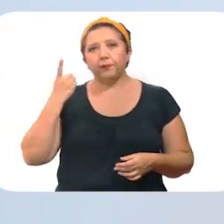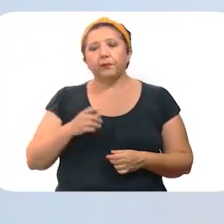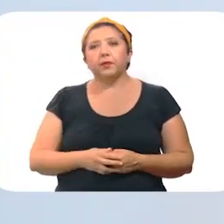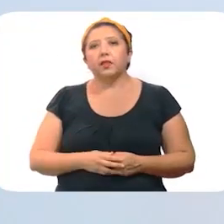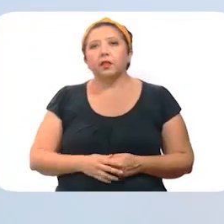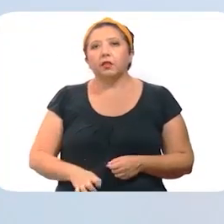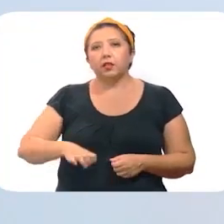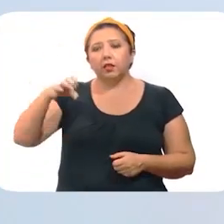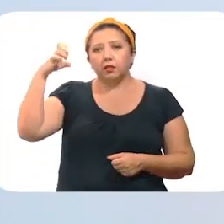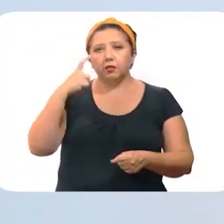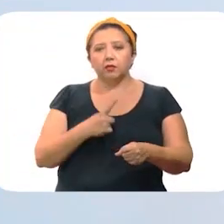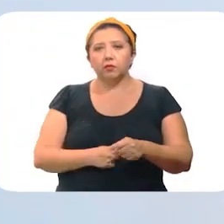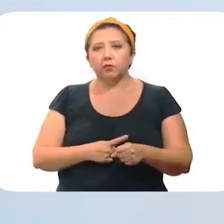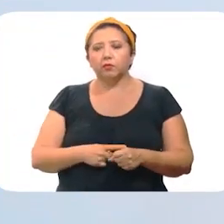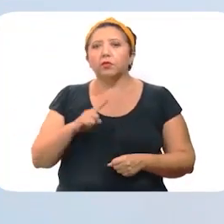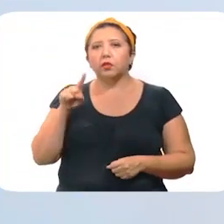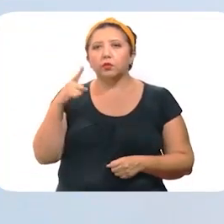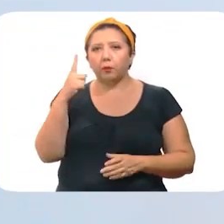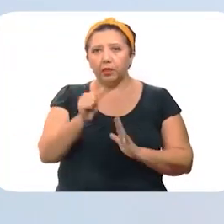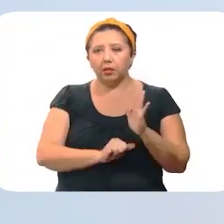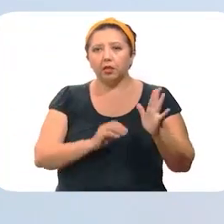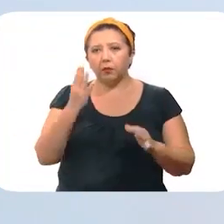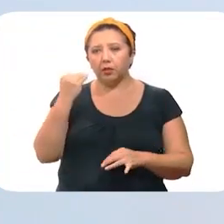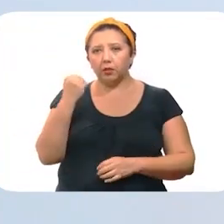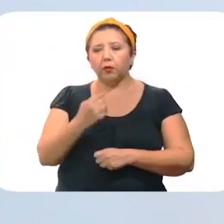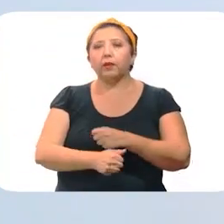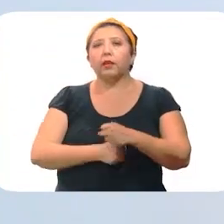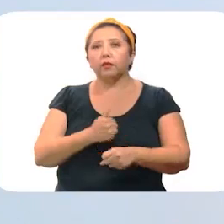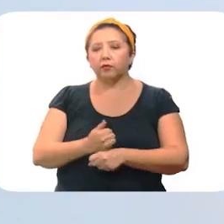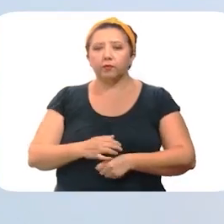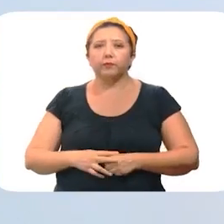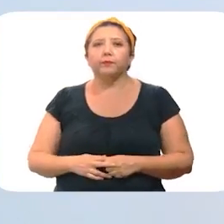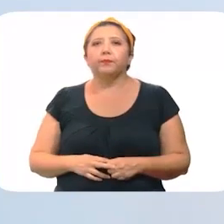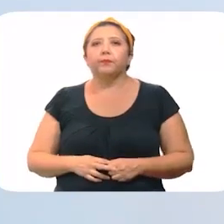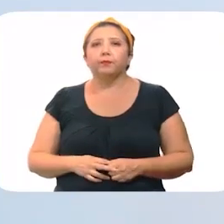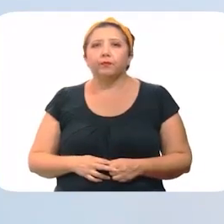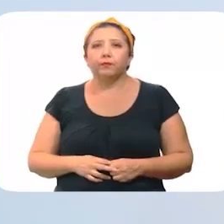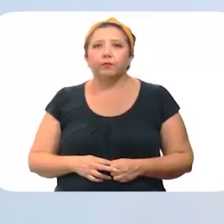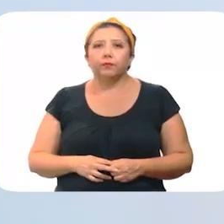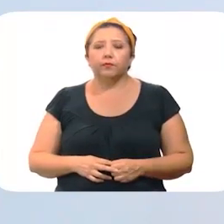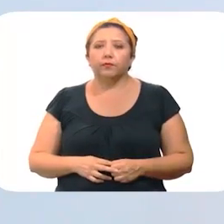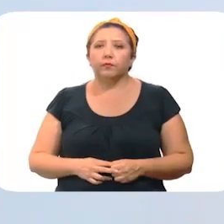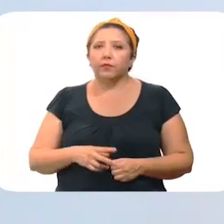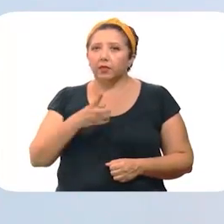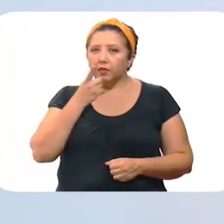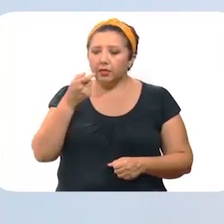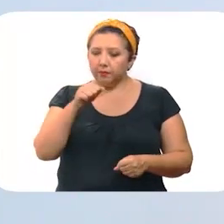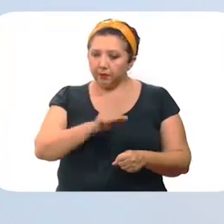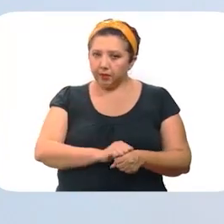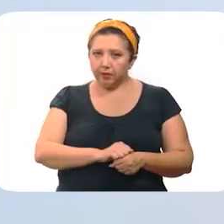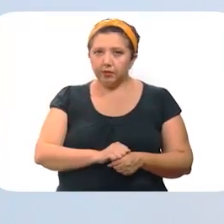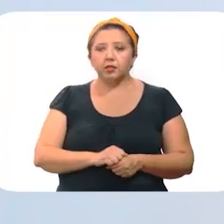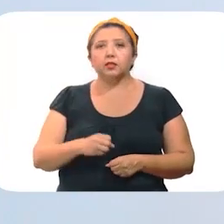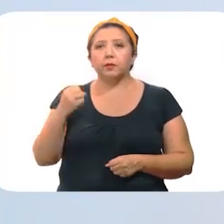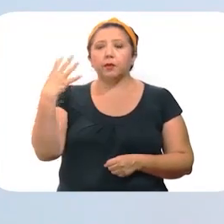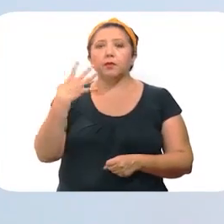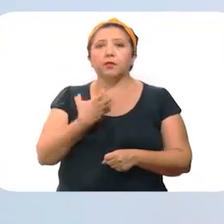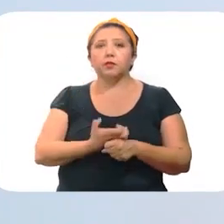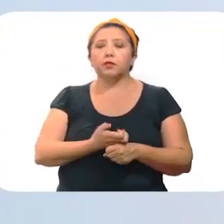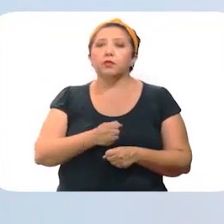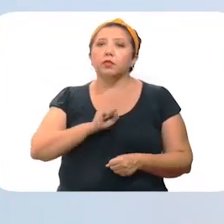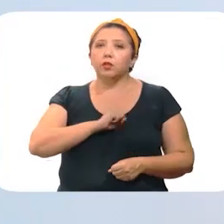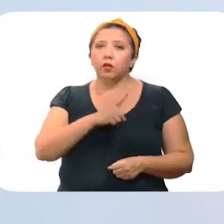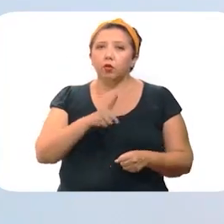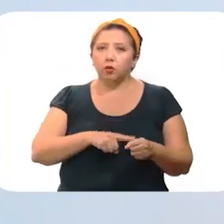diagnóstico. El rango de edad de los casos es de 1 mes a 99 años. Los indicadores semanales de nuestro semáforo